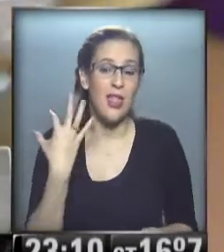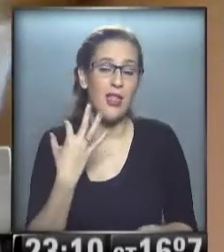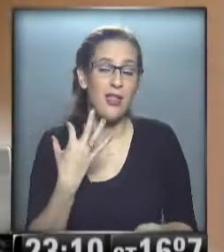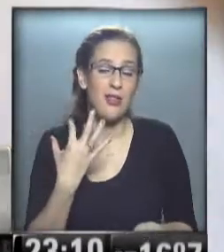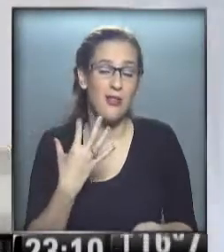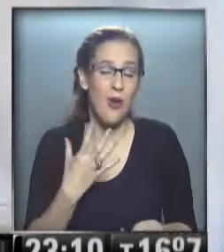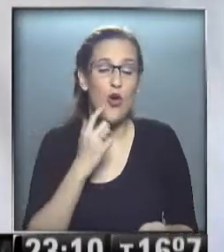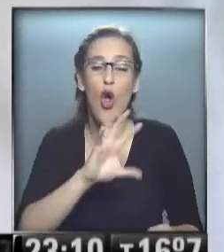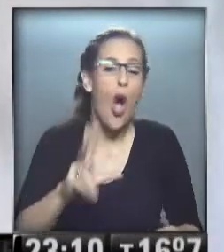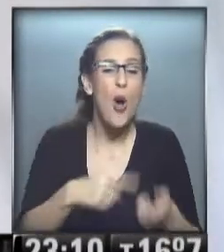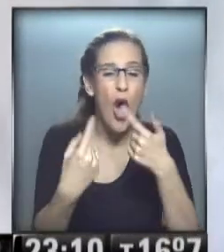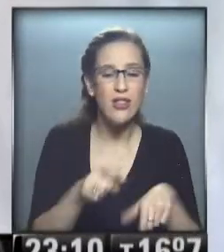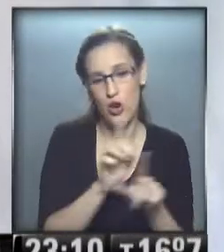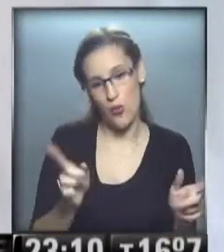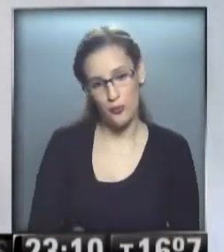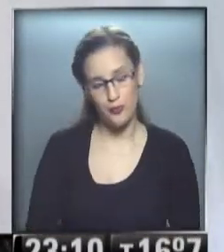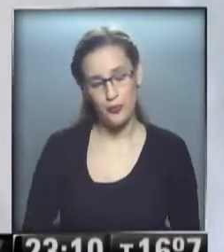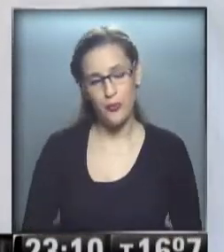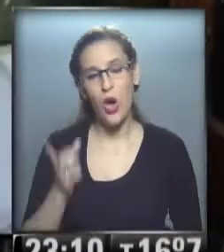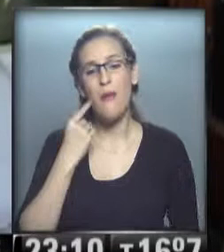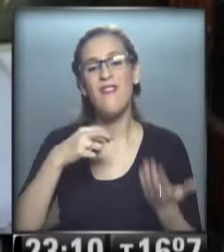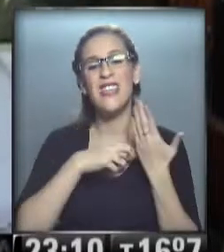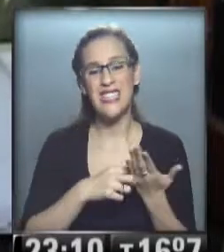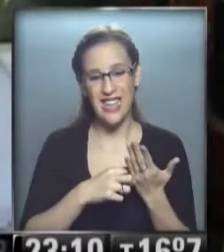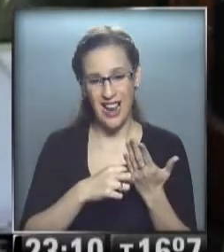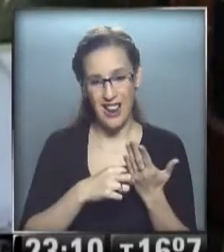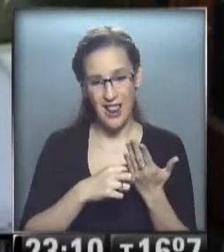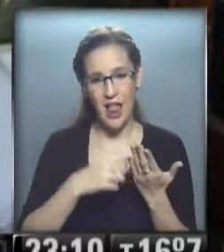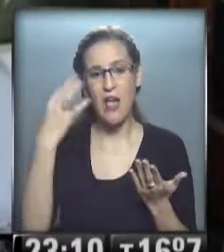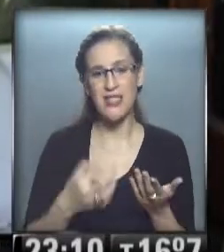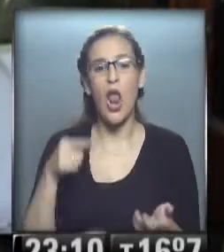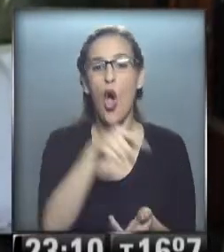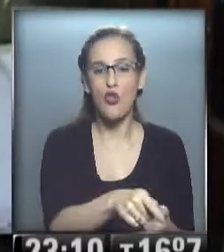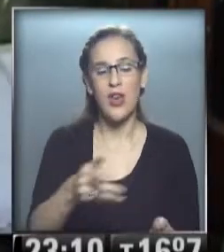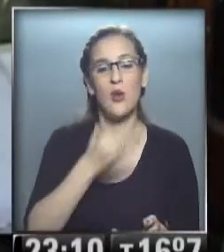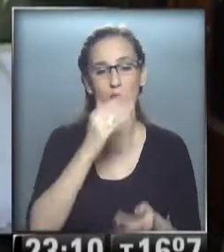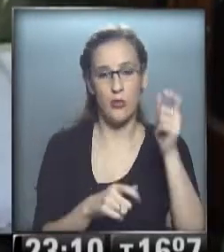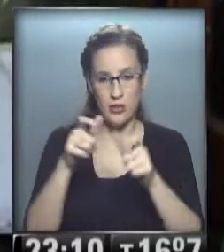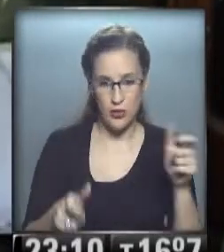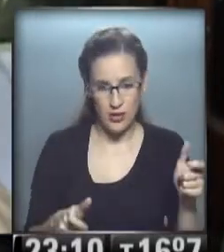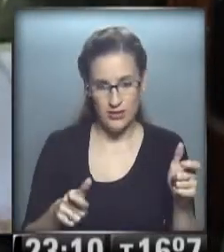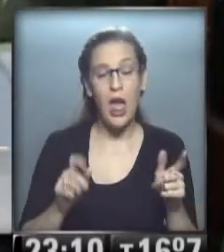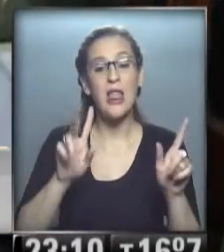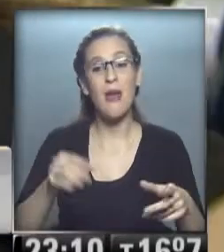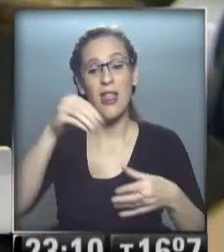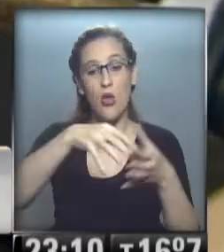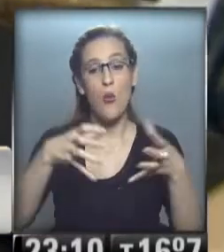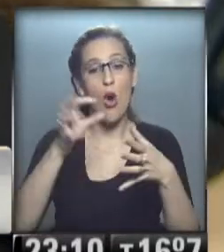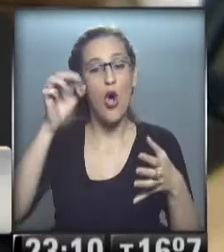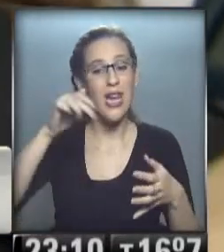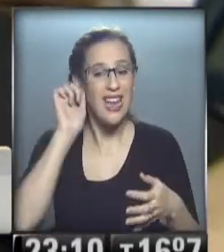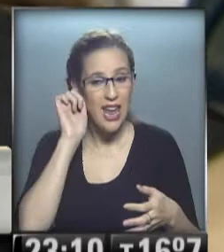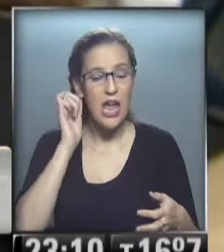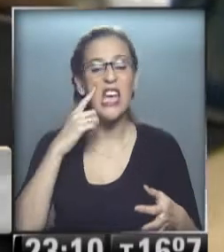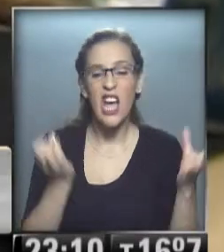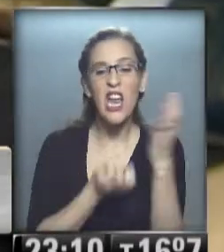El fiscal de la Procuraduría contra la Trata de Personas, Marcelo Colombo, junto a una ONG, impulsa la creación